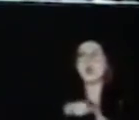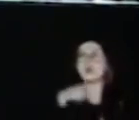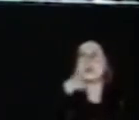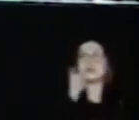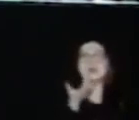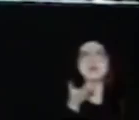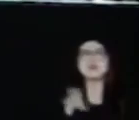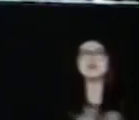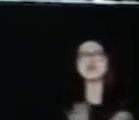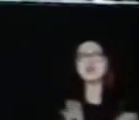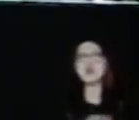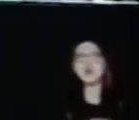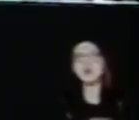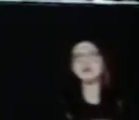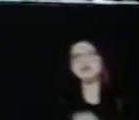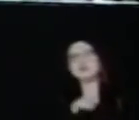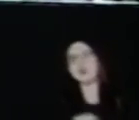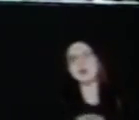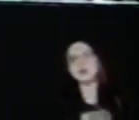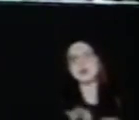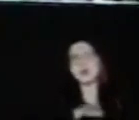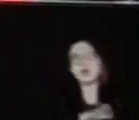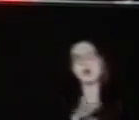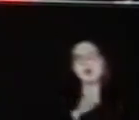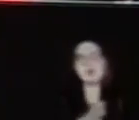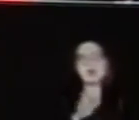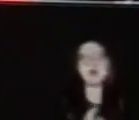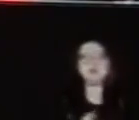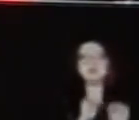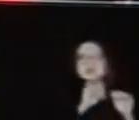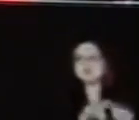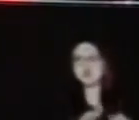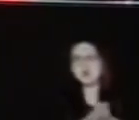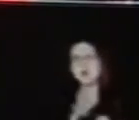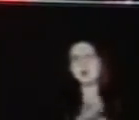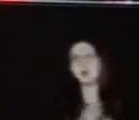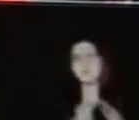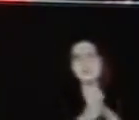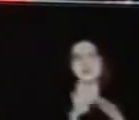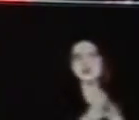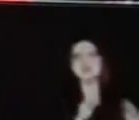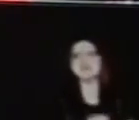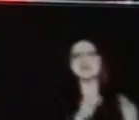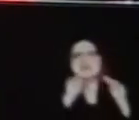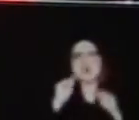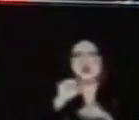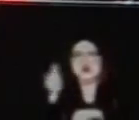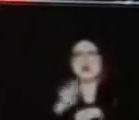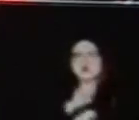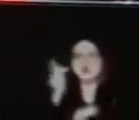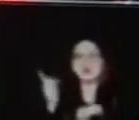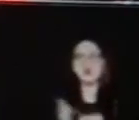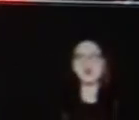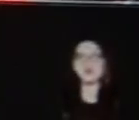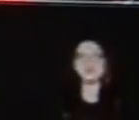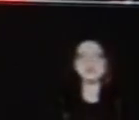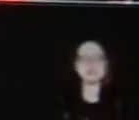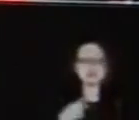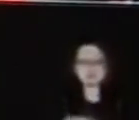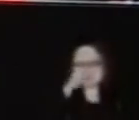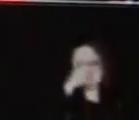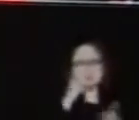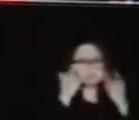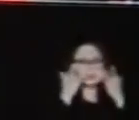vida en la informalidad, a emigrar masivamente del territorio